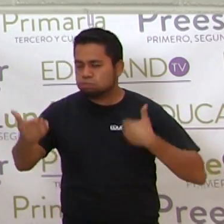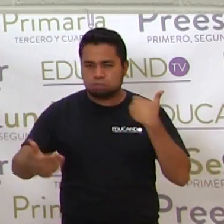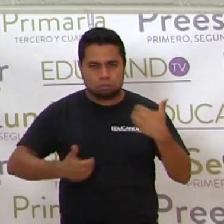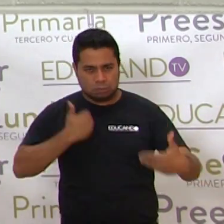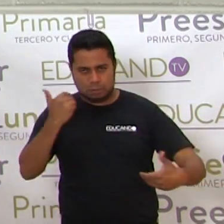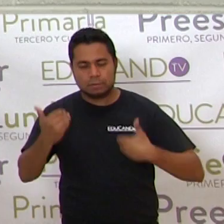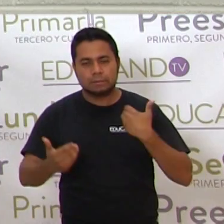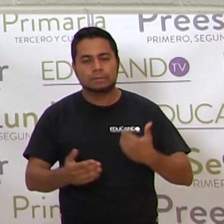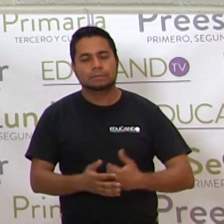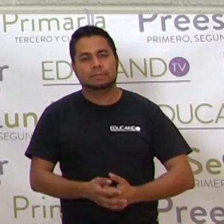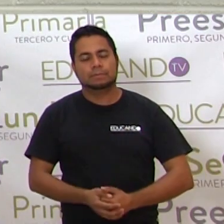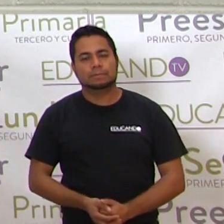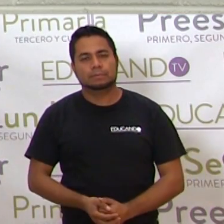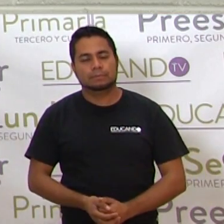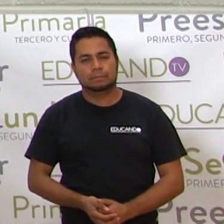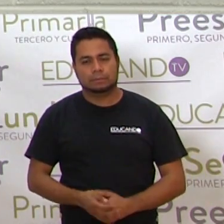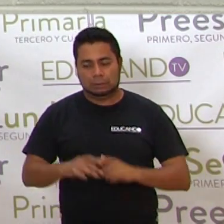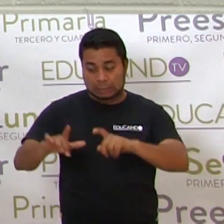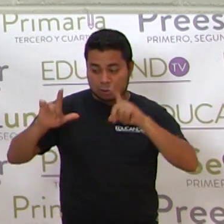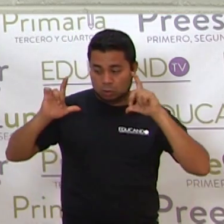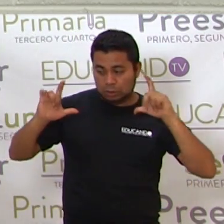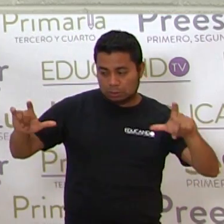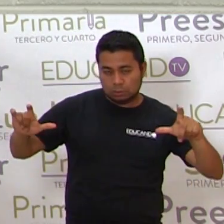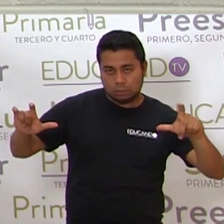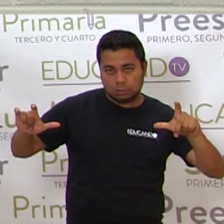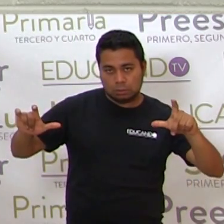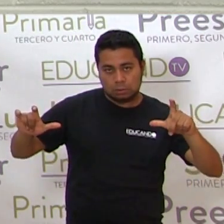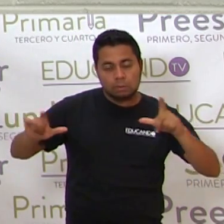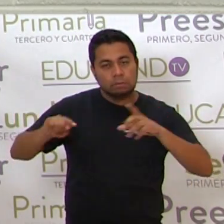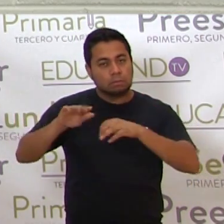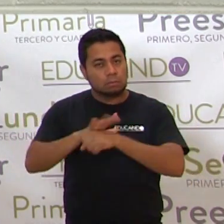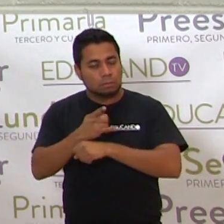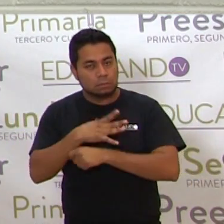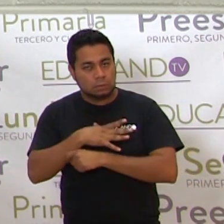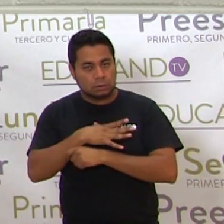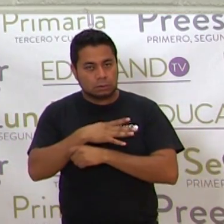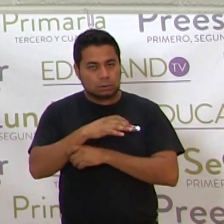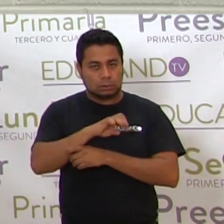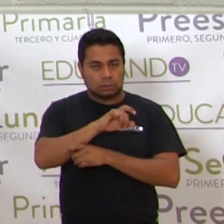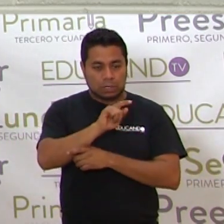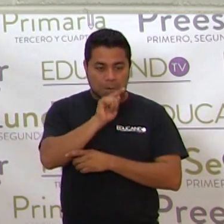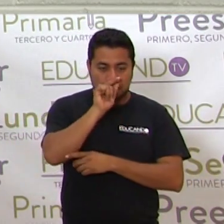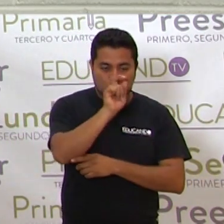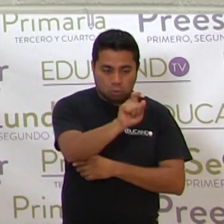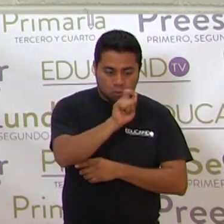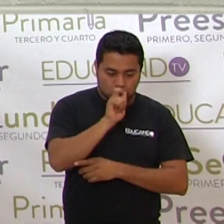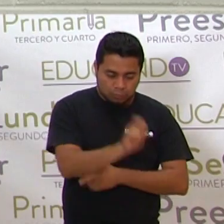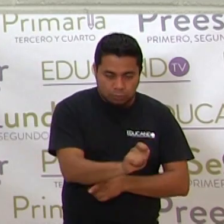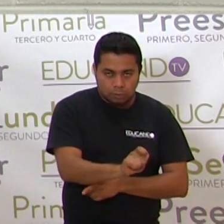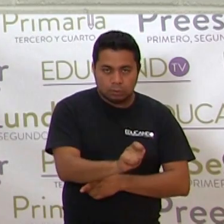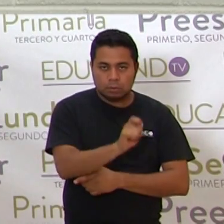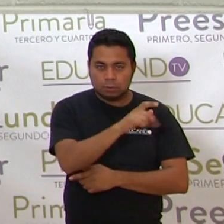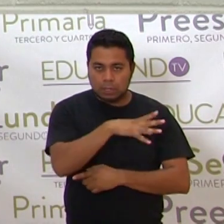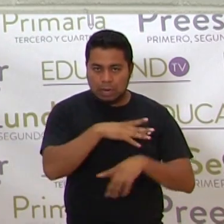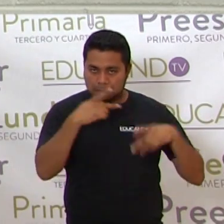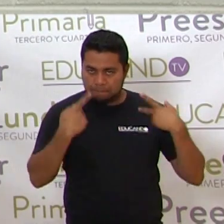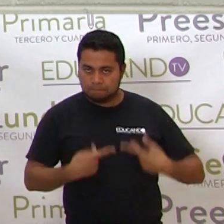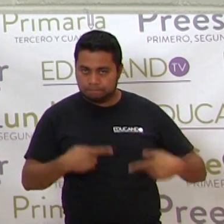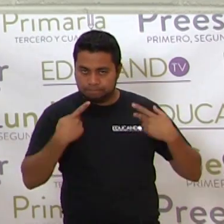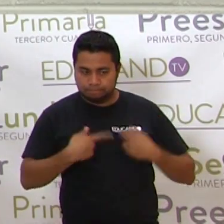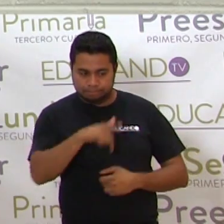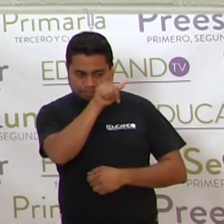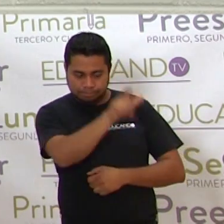Bastante alegre. Acotación porque va después de los 2 puntos donde va el